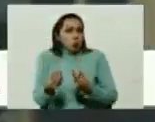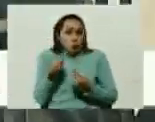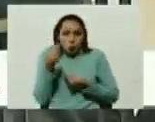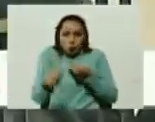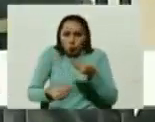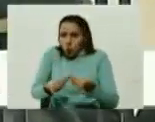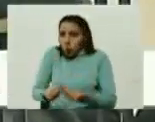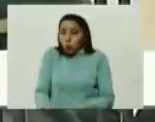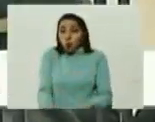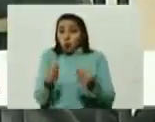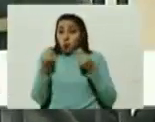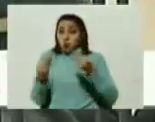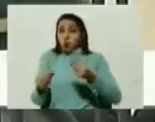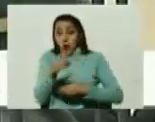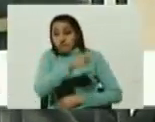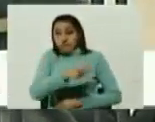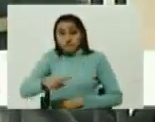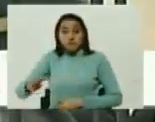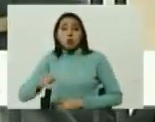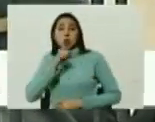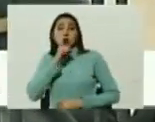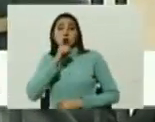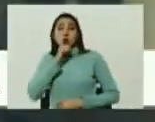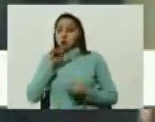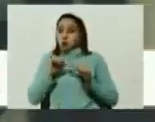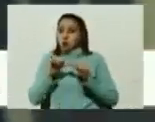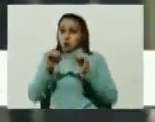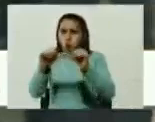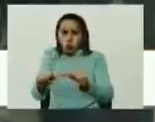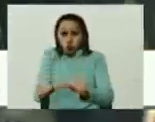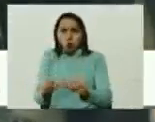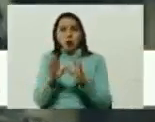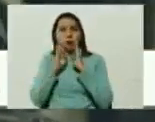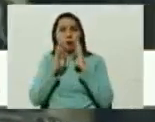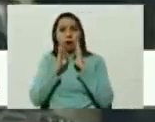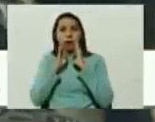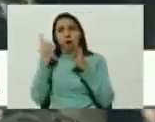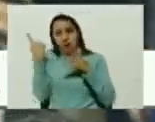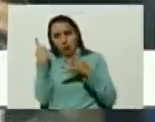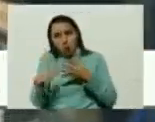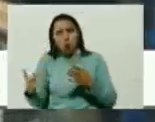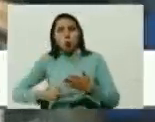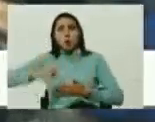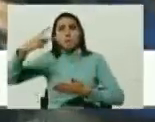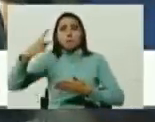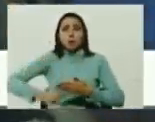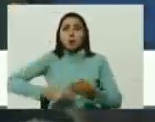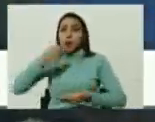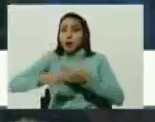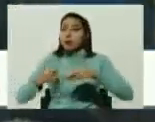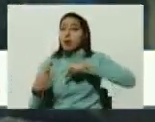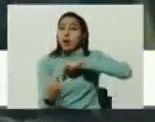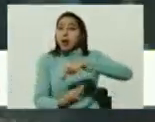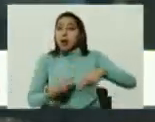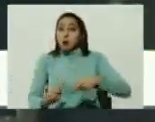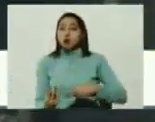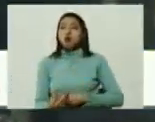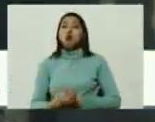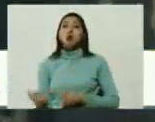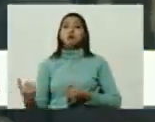miles de adultos y adultos mayores que a diario nos beneficiamos con otros programas creados por la revolución bolivariana